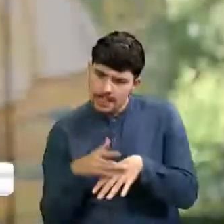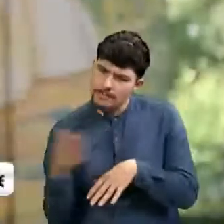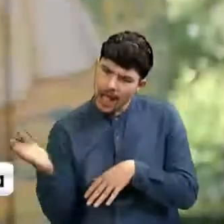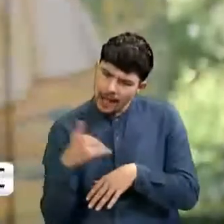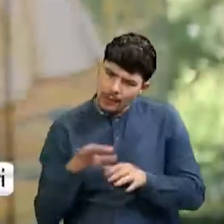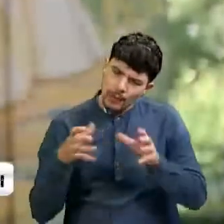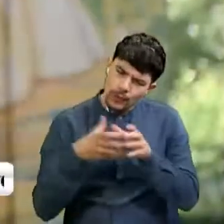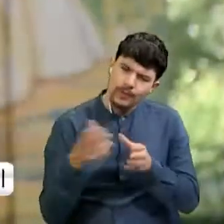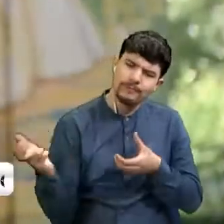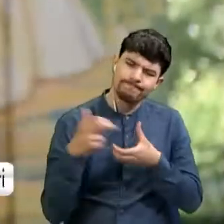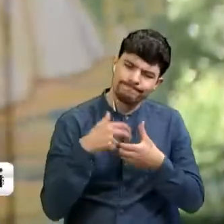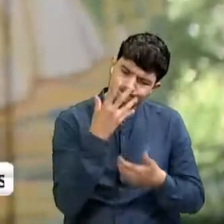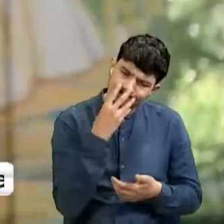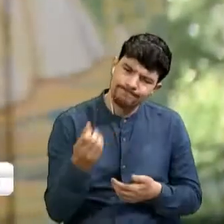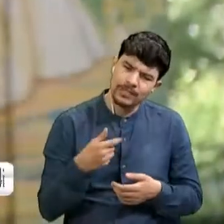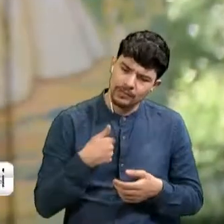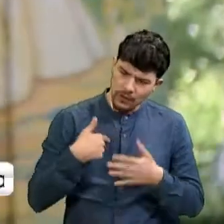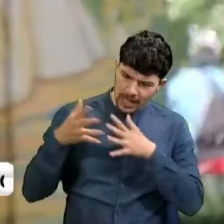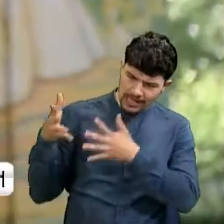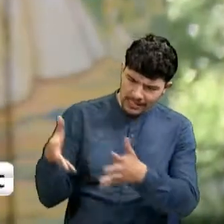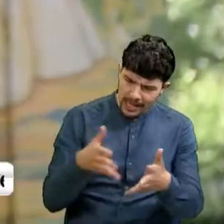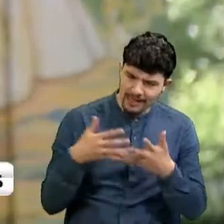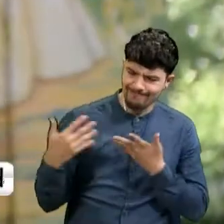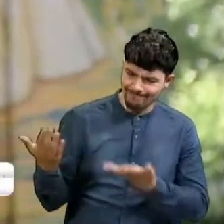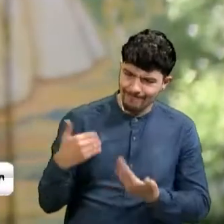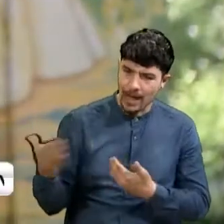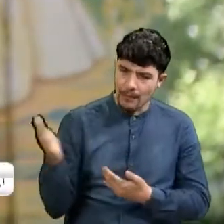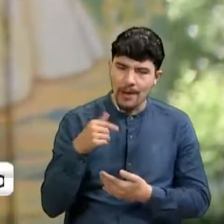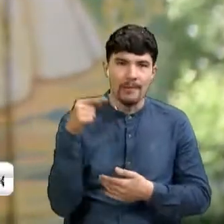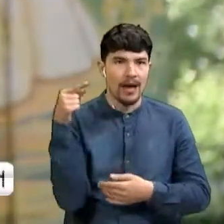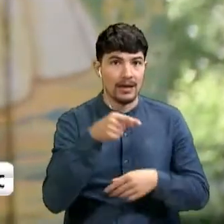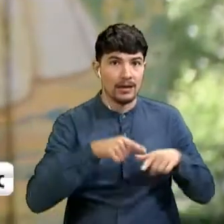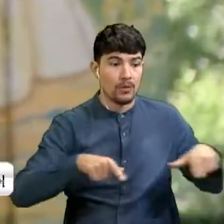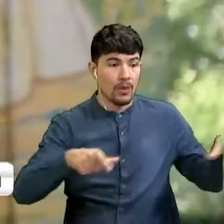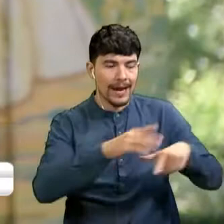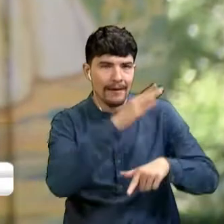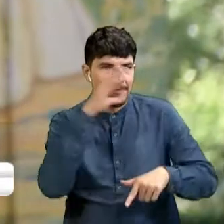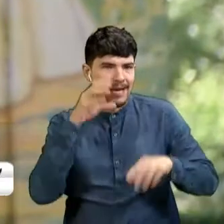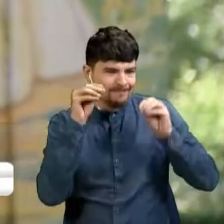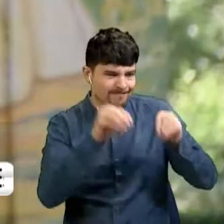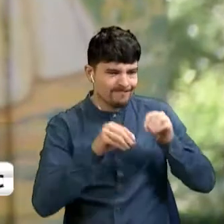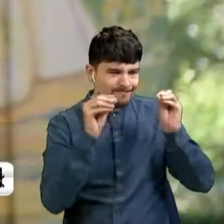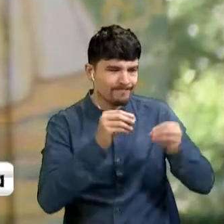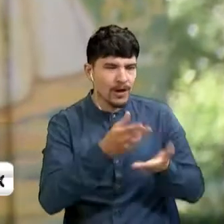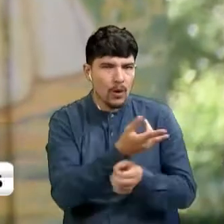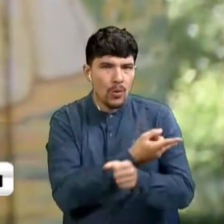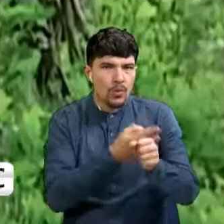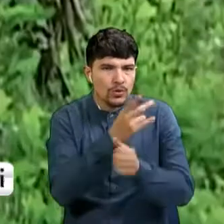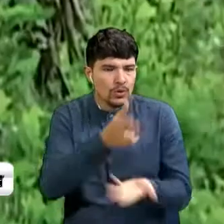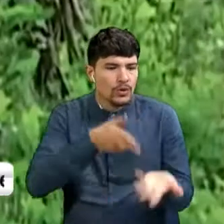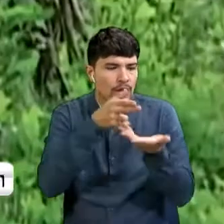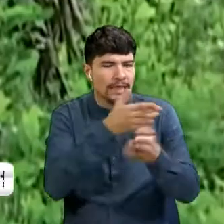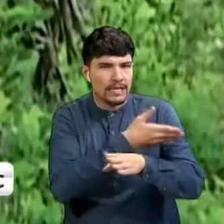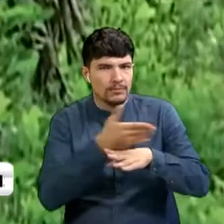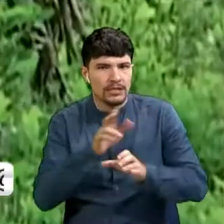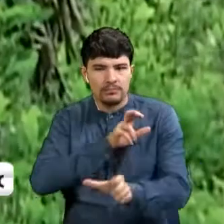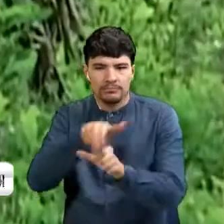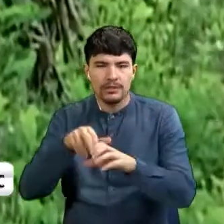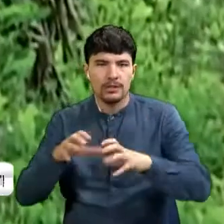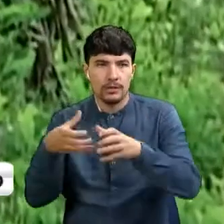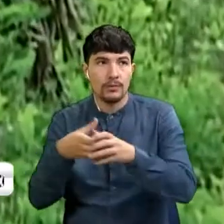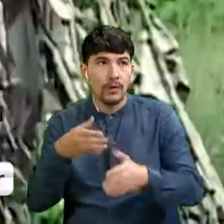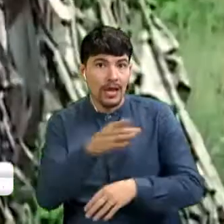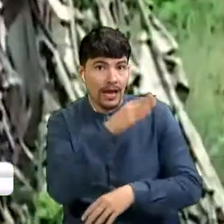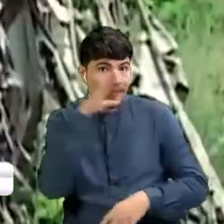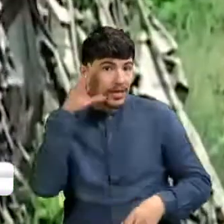de Puerto Santander, en donde estaría ubicado esta finca, para entrenarlos y hacerlos parte de las bandas delincuenciales. La finca,